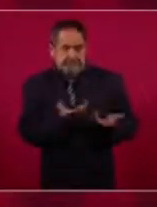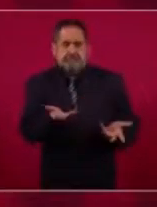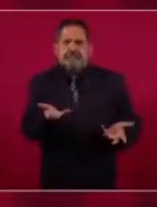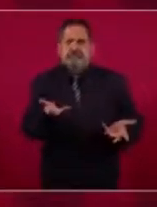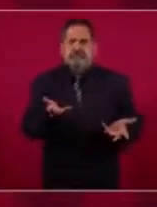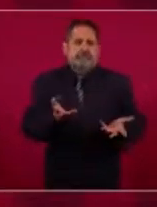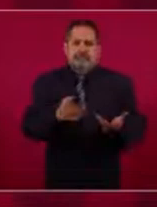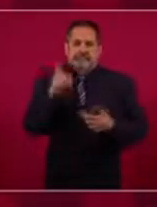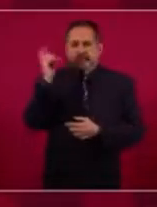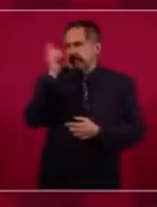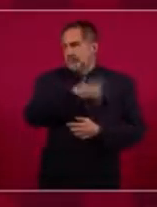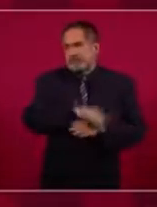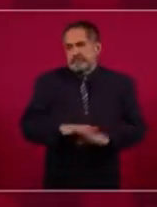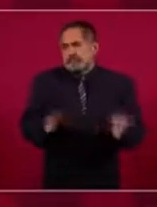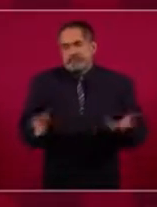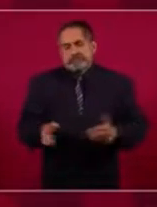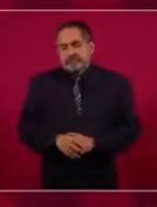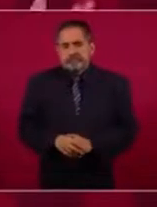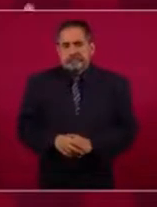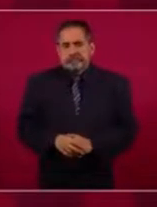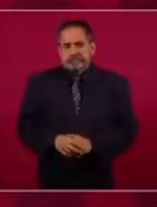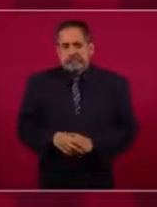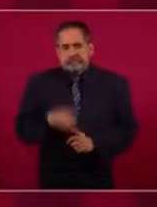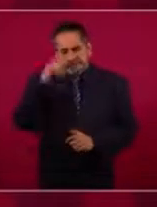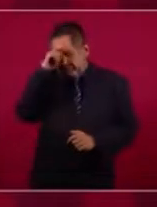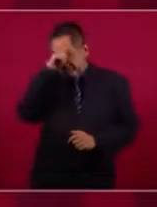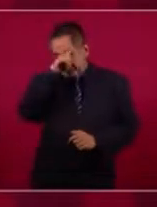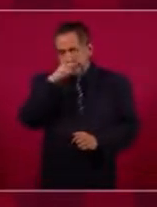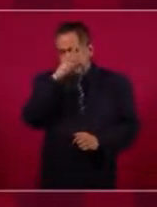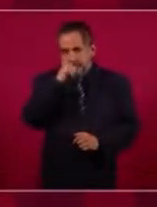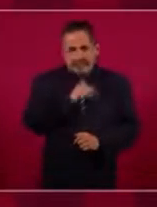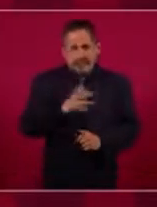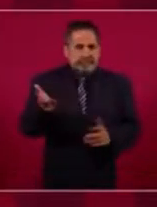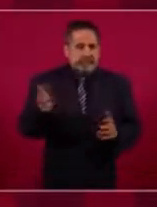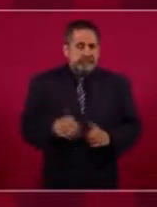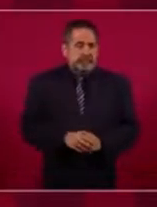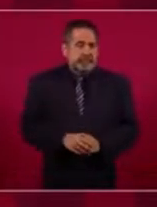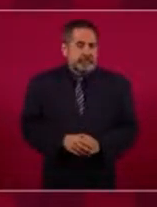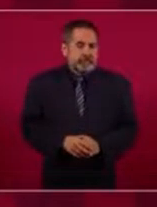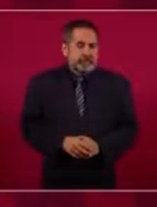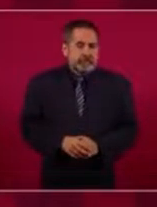es muy difícil, es muy complicado.